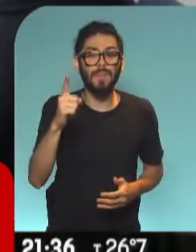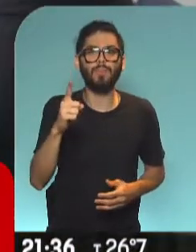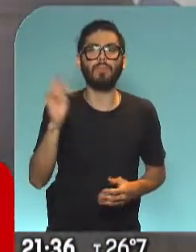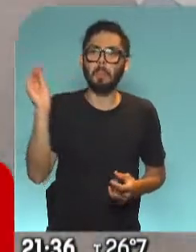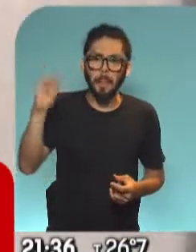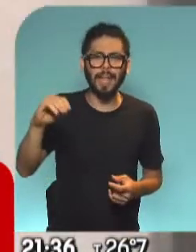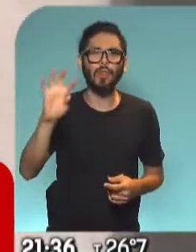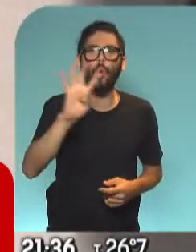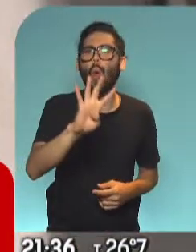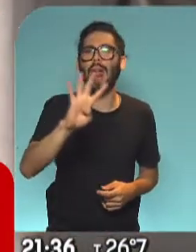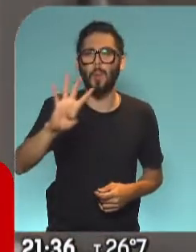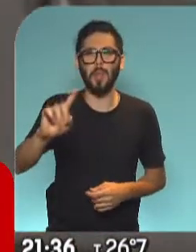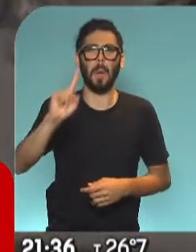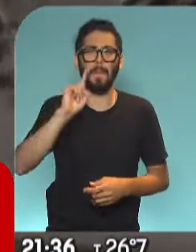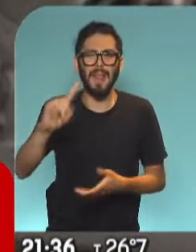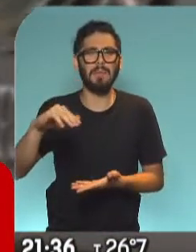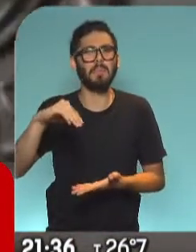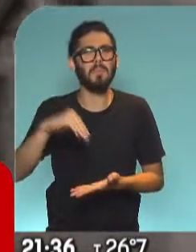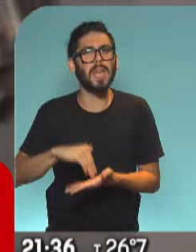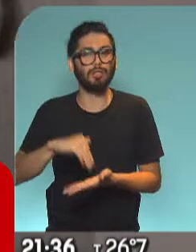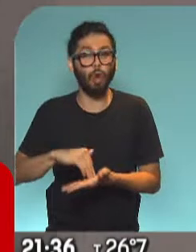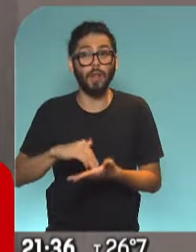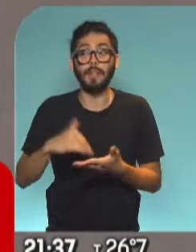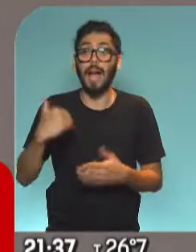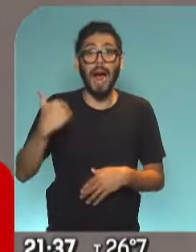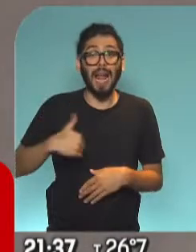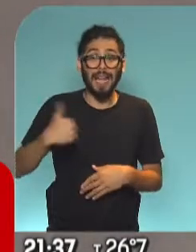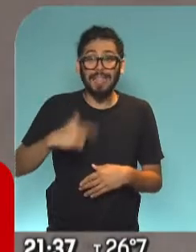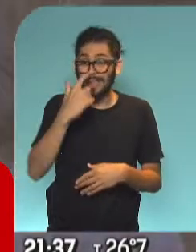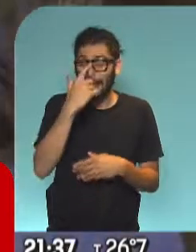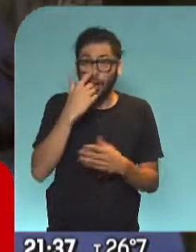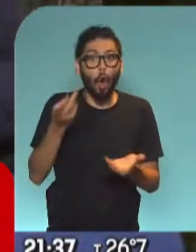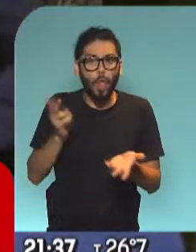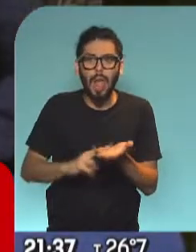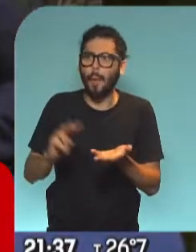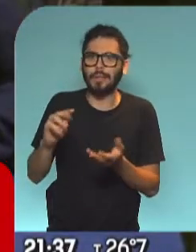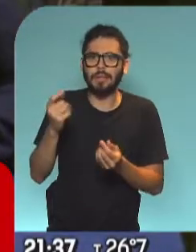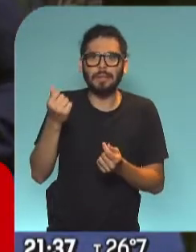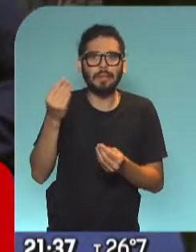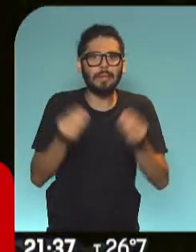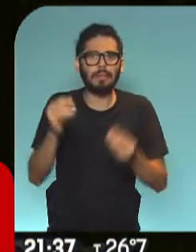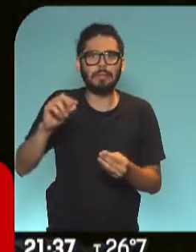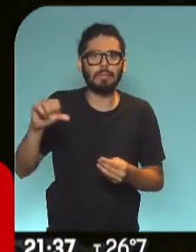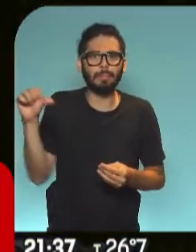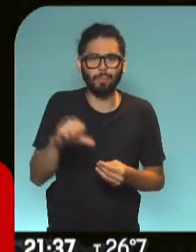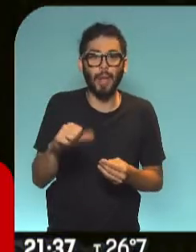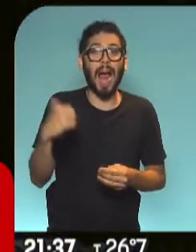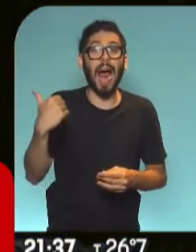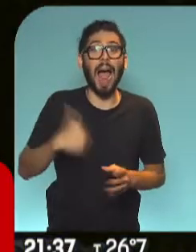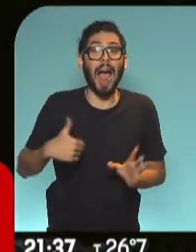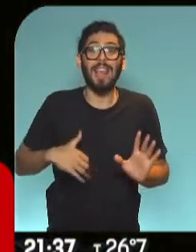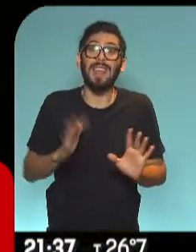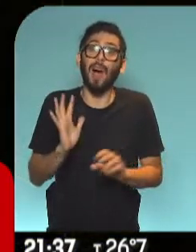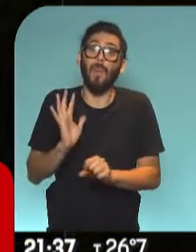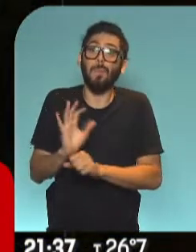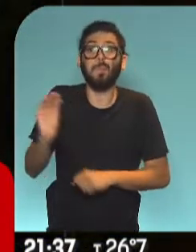otros 44.000 millones para dejar a la Argentina en un nuevo default, al que Cambiemos prefirió llamar